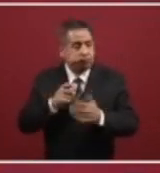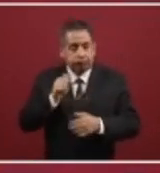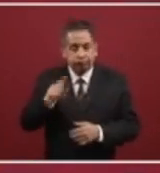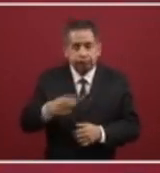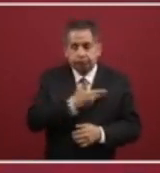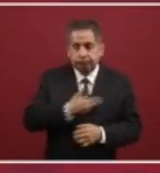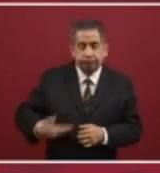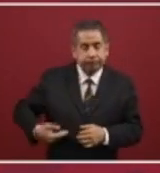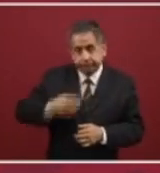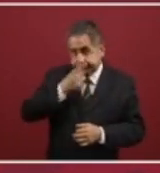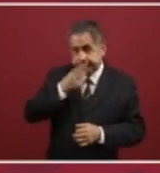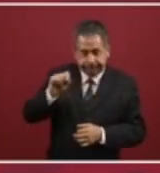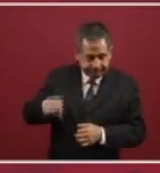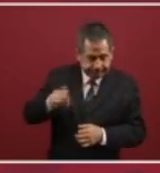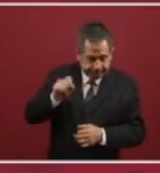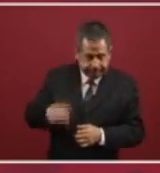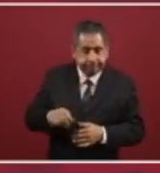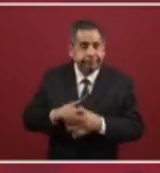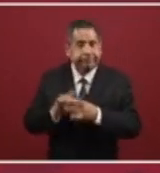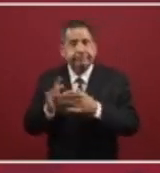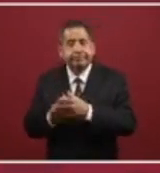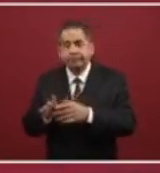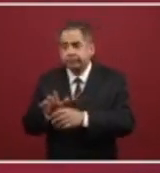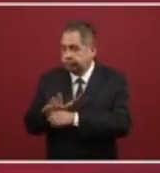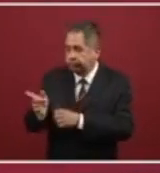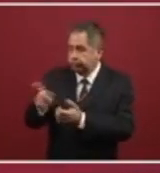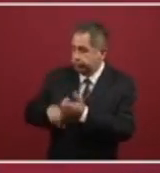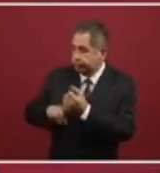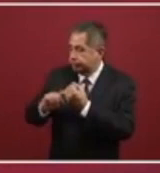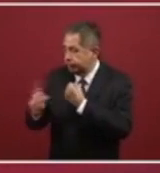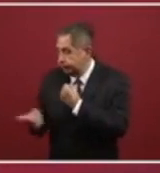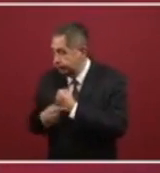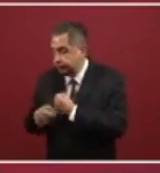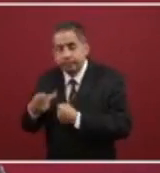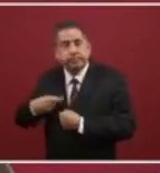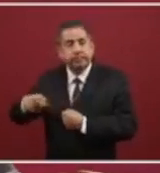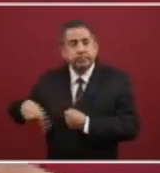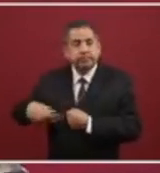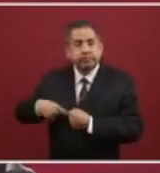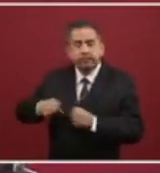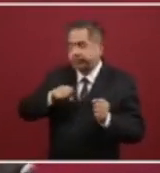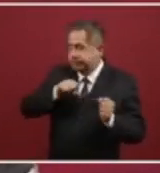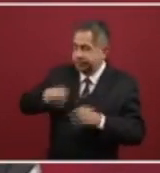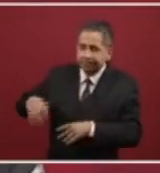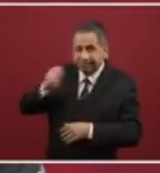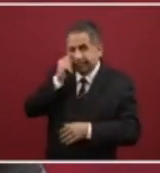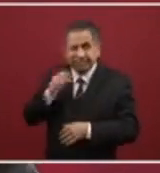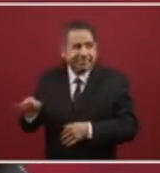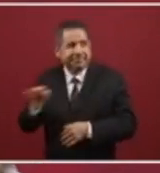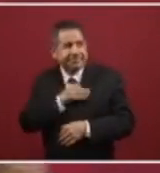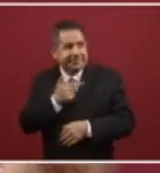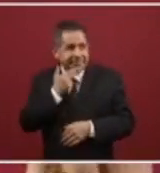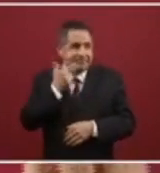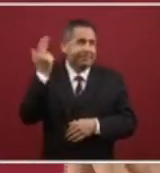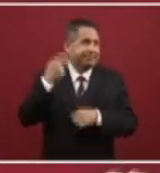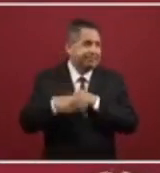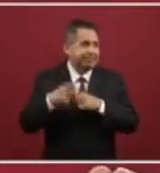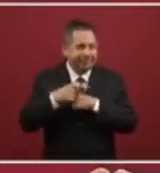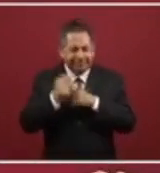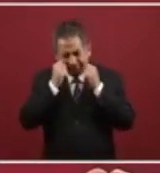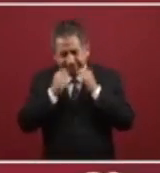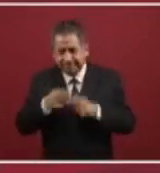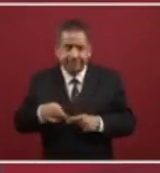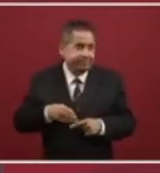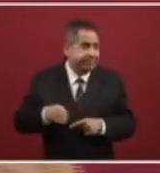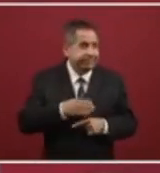presidente, son las razones que motivan, provocan que las personas tomen todos esos riesgos para tratar de llegar a otro país donde puedan